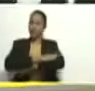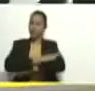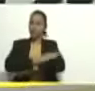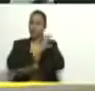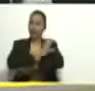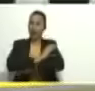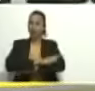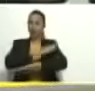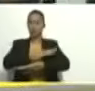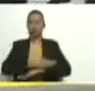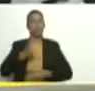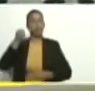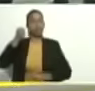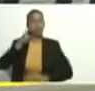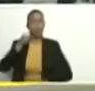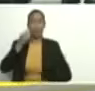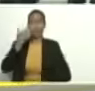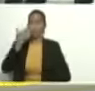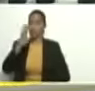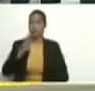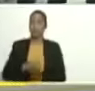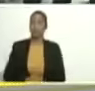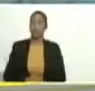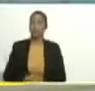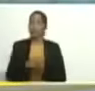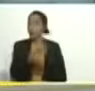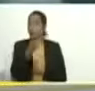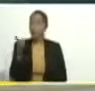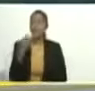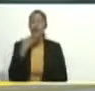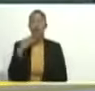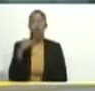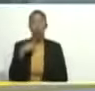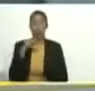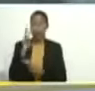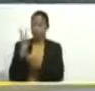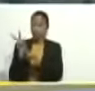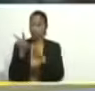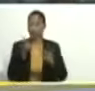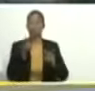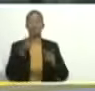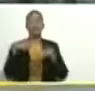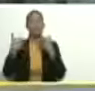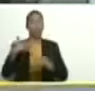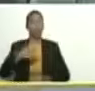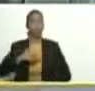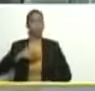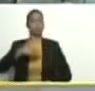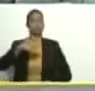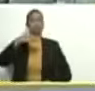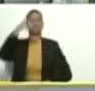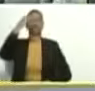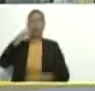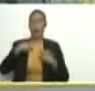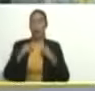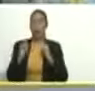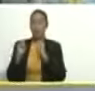Allá yo le decía, muchachos, ustedes son la generación tricentenaria, pero ustedes, muchachos,